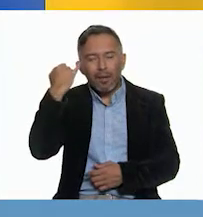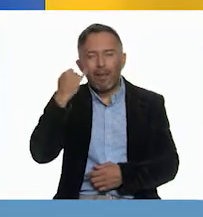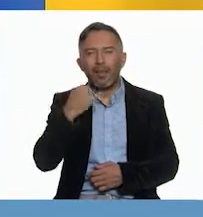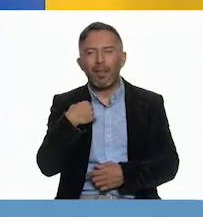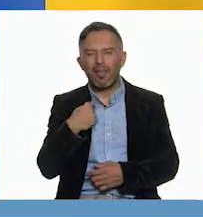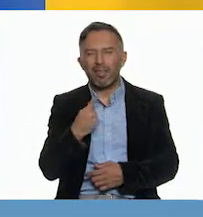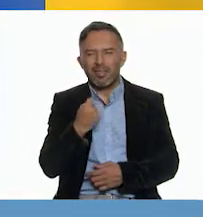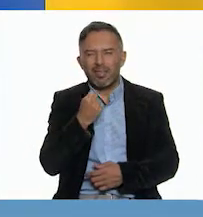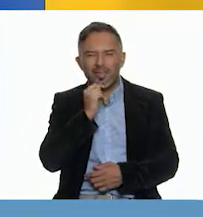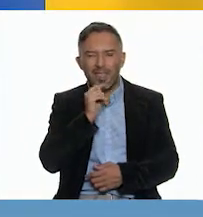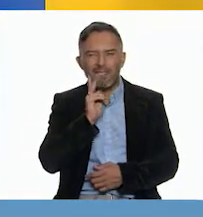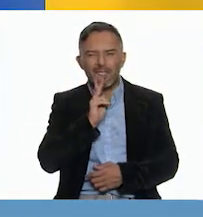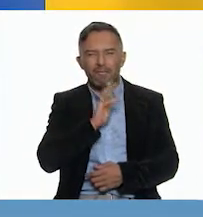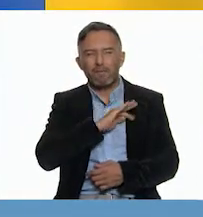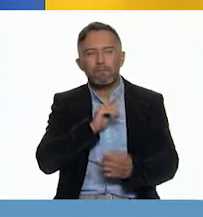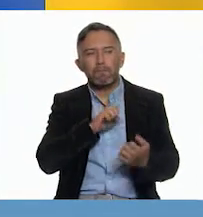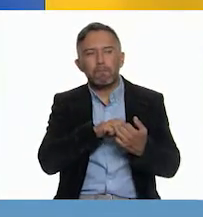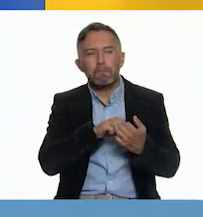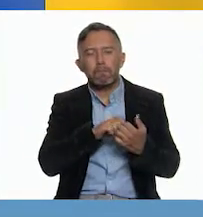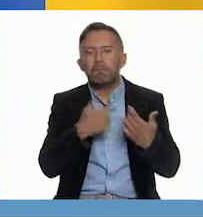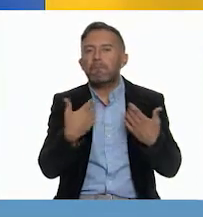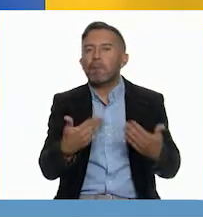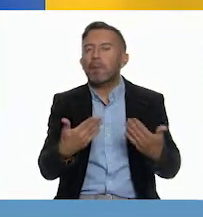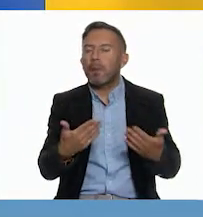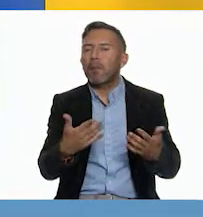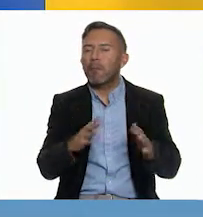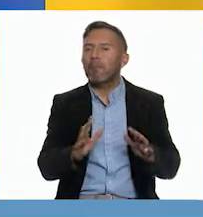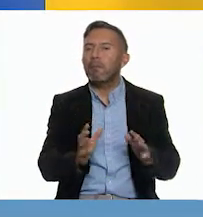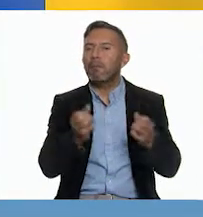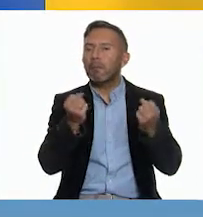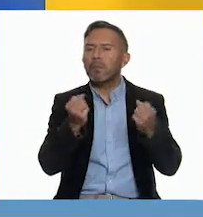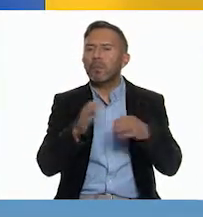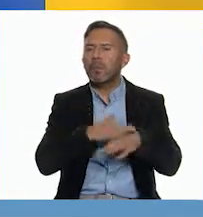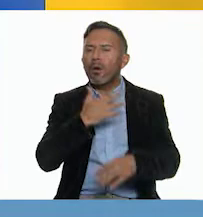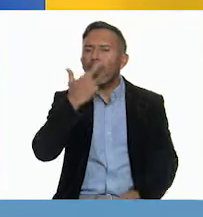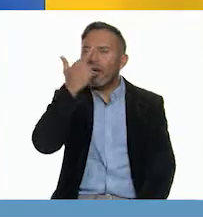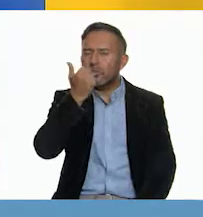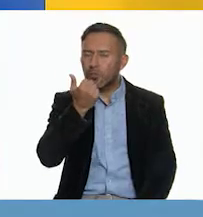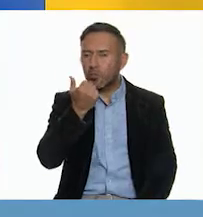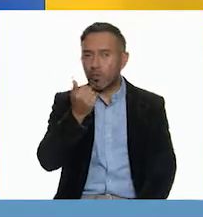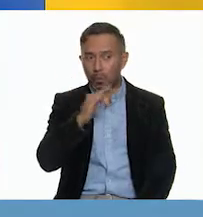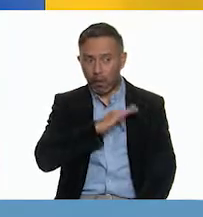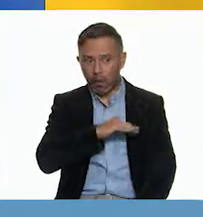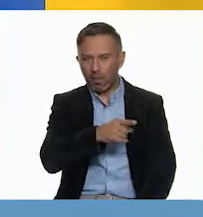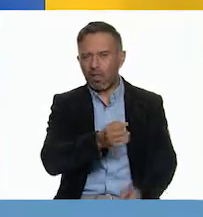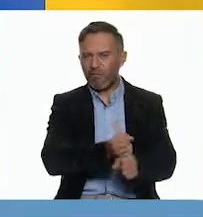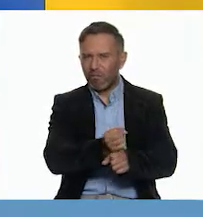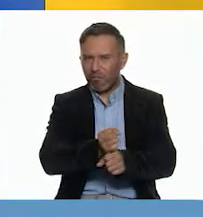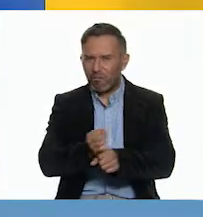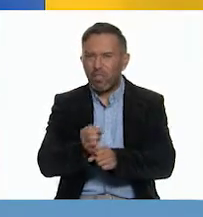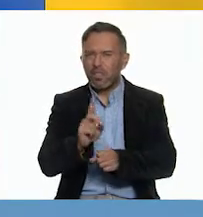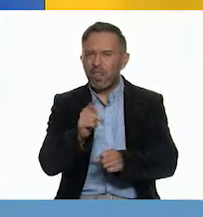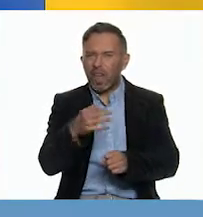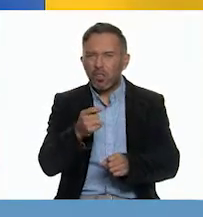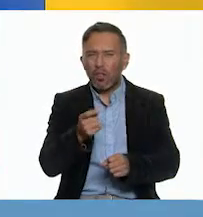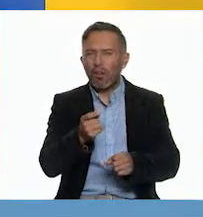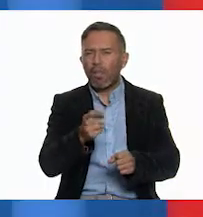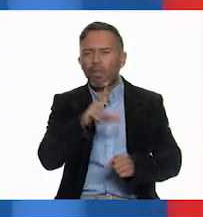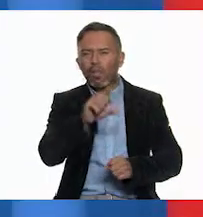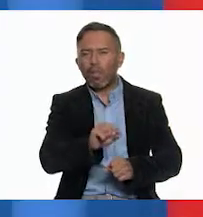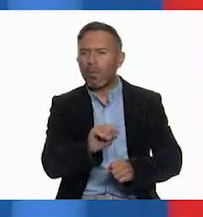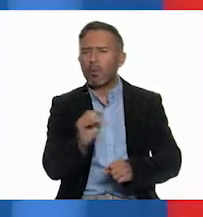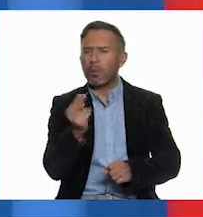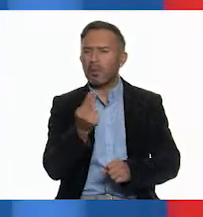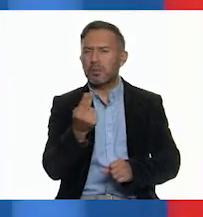qué? Porque, como ya dijimos, no fue necesidad hacerle daño a nadie, ni siquiera a la señora mala.